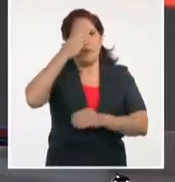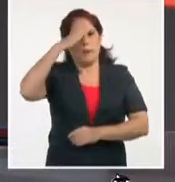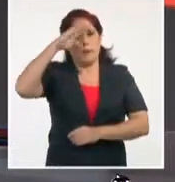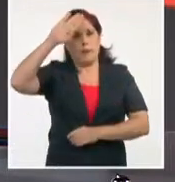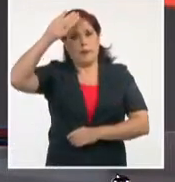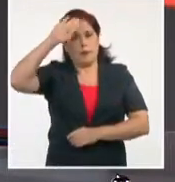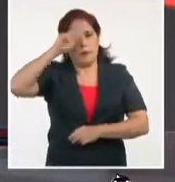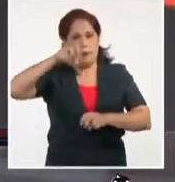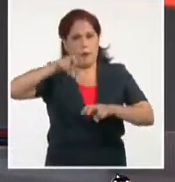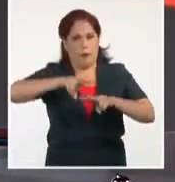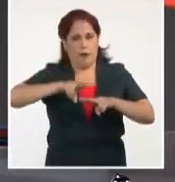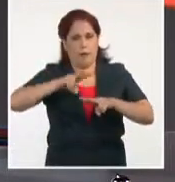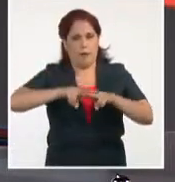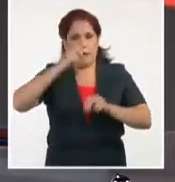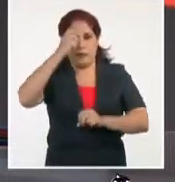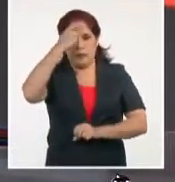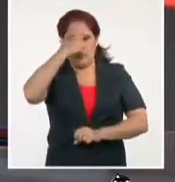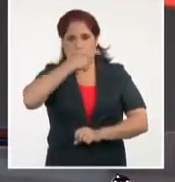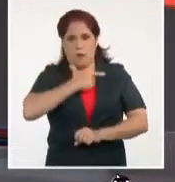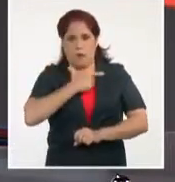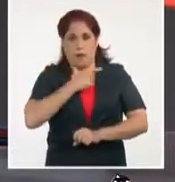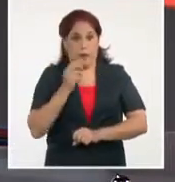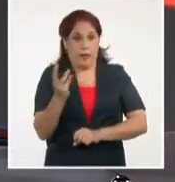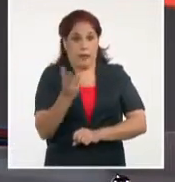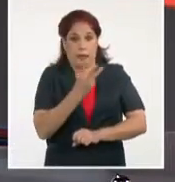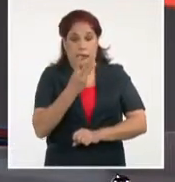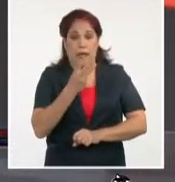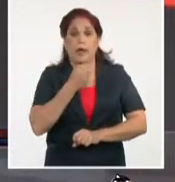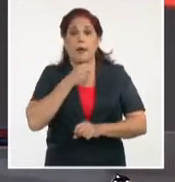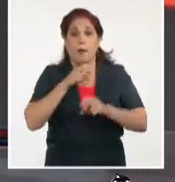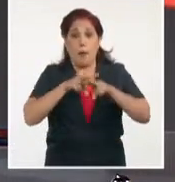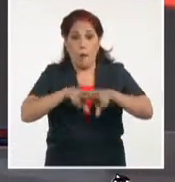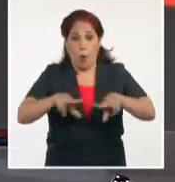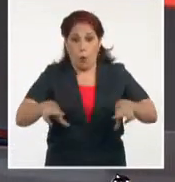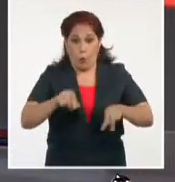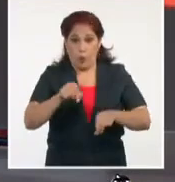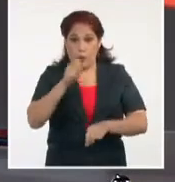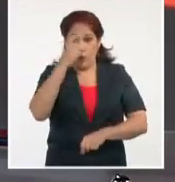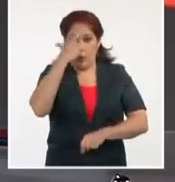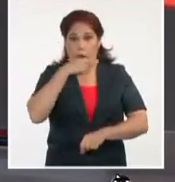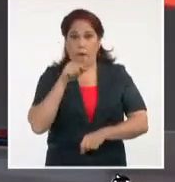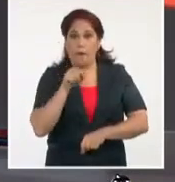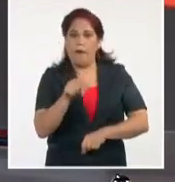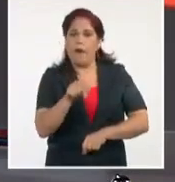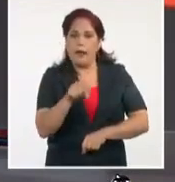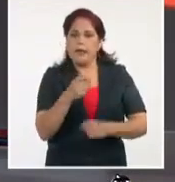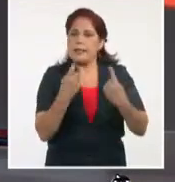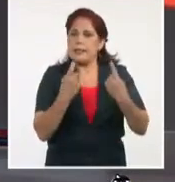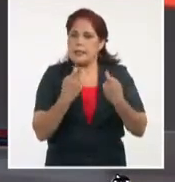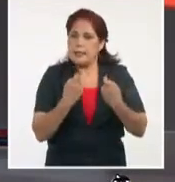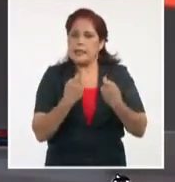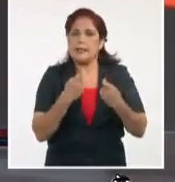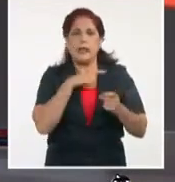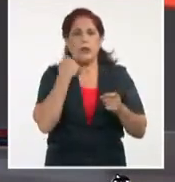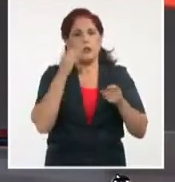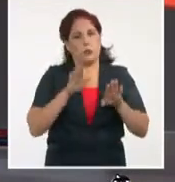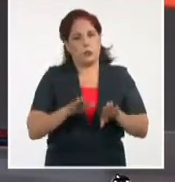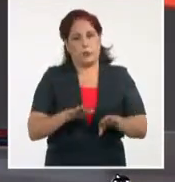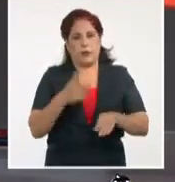La Habana, Ciego de Ávila, específicamente Morón, donde fue necesario suspender